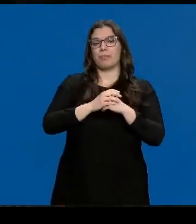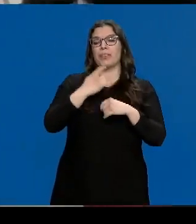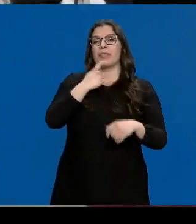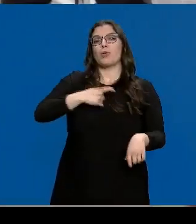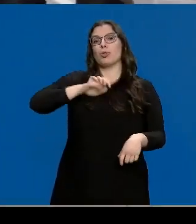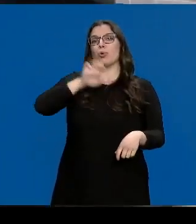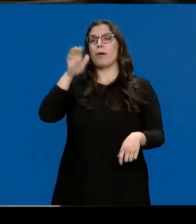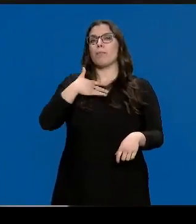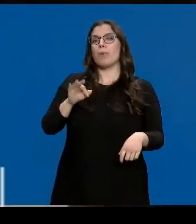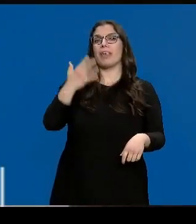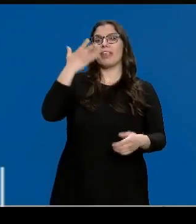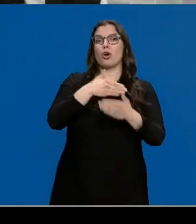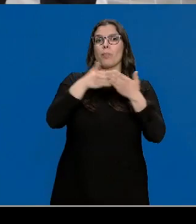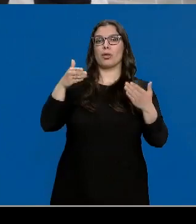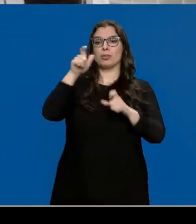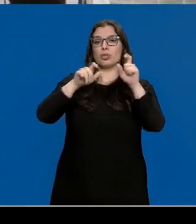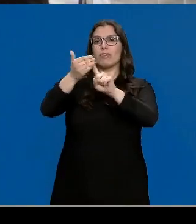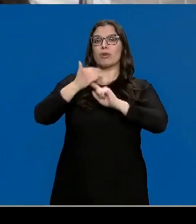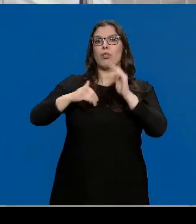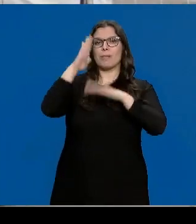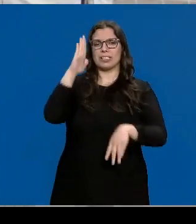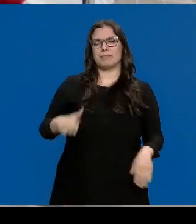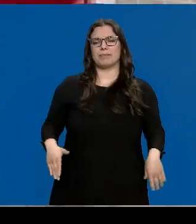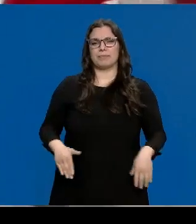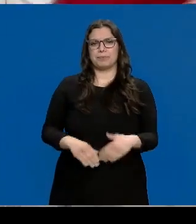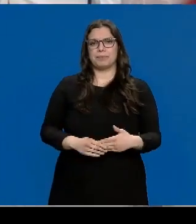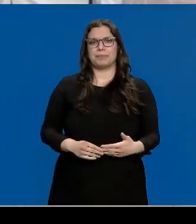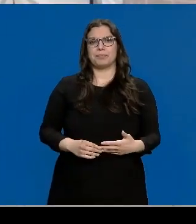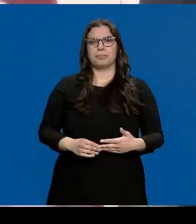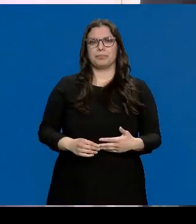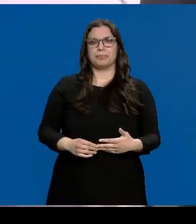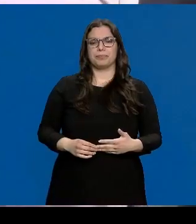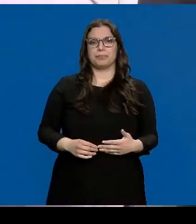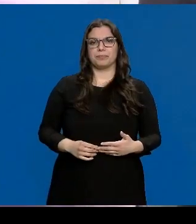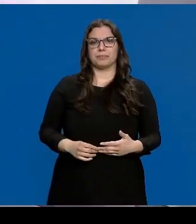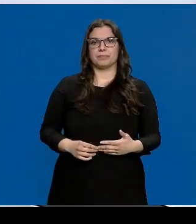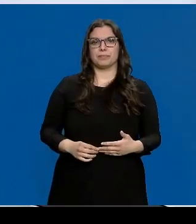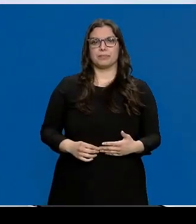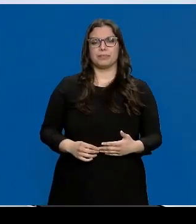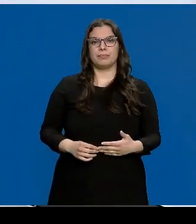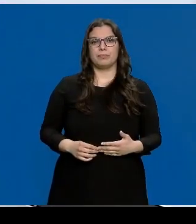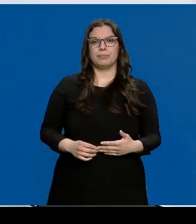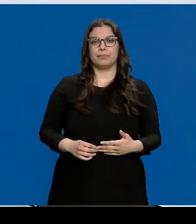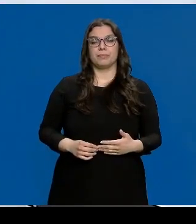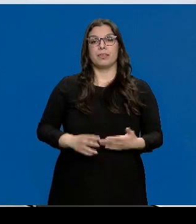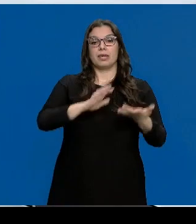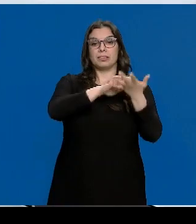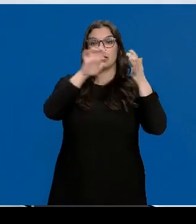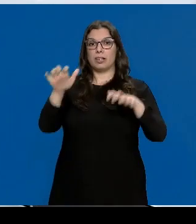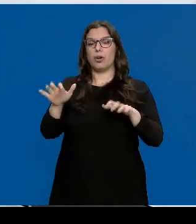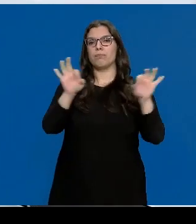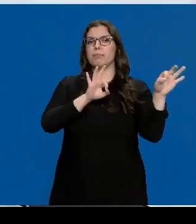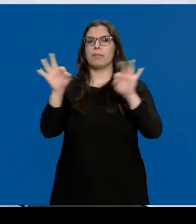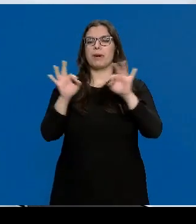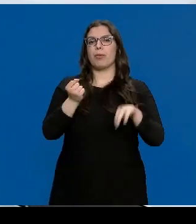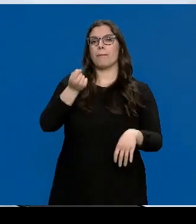van a superar los 5 millones de refugiados. Castilla y León ha